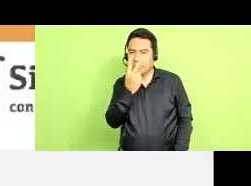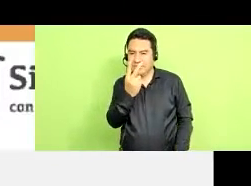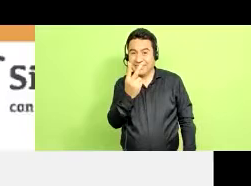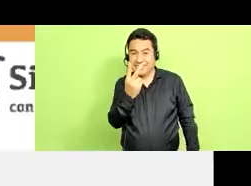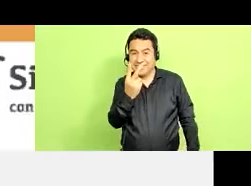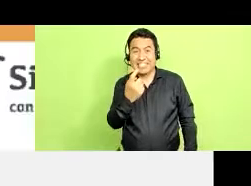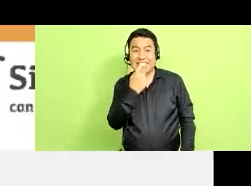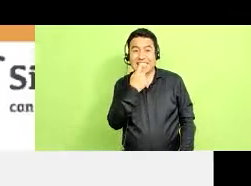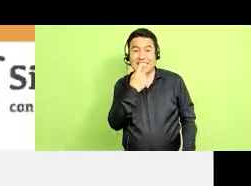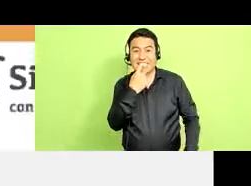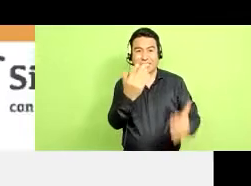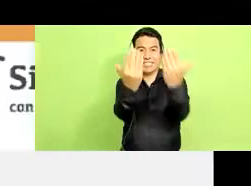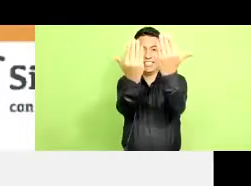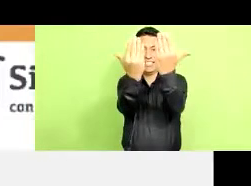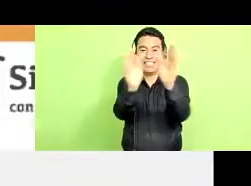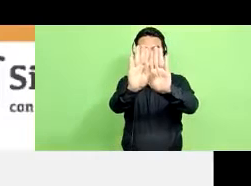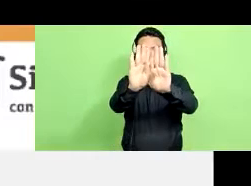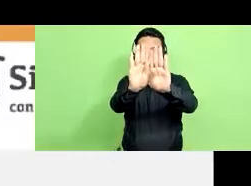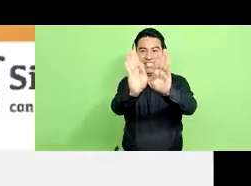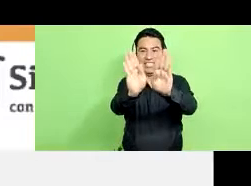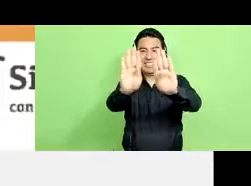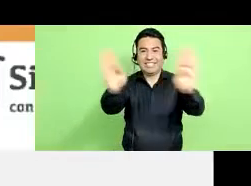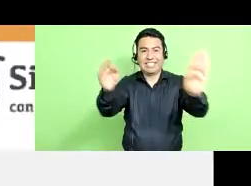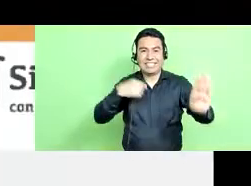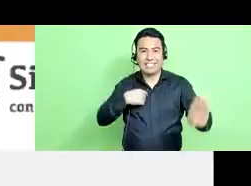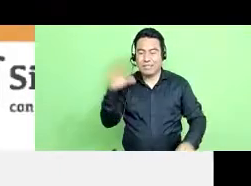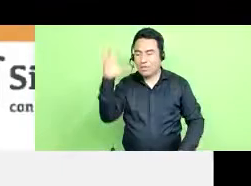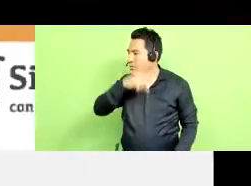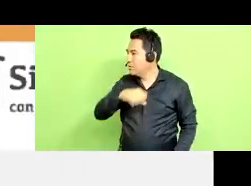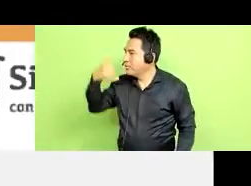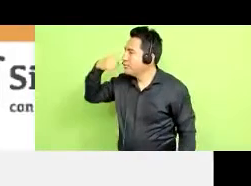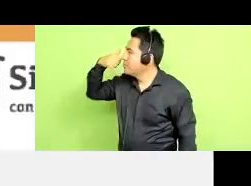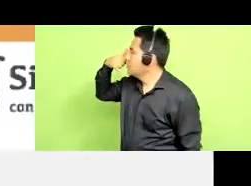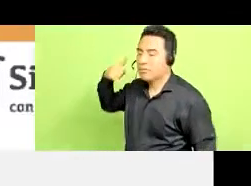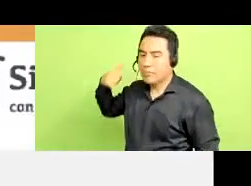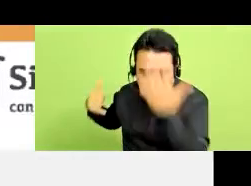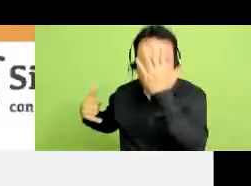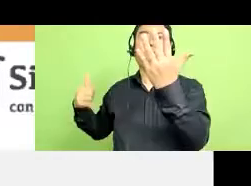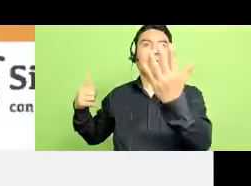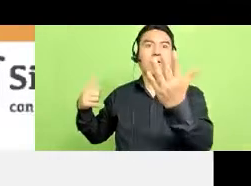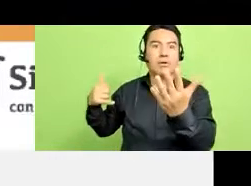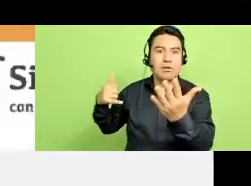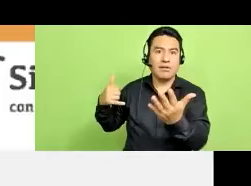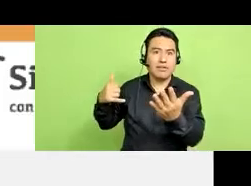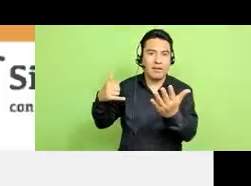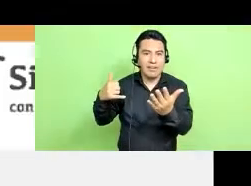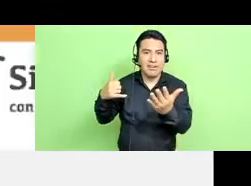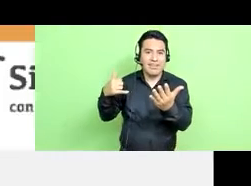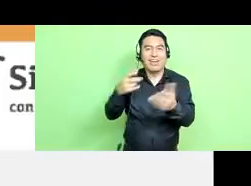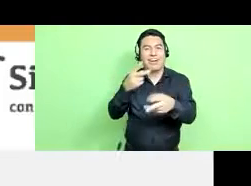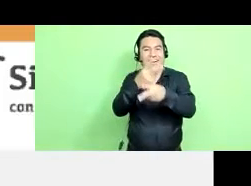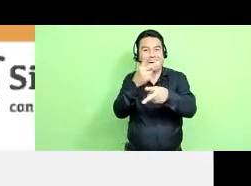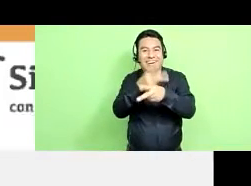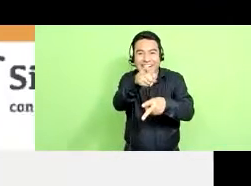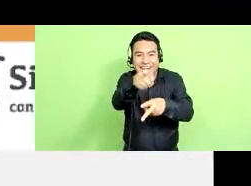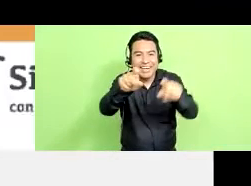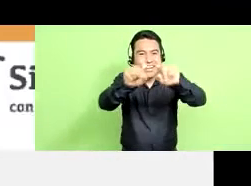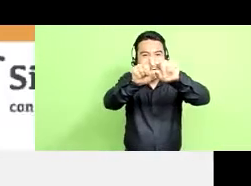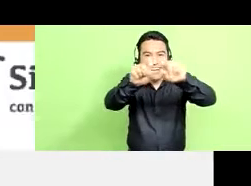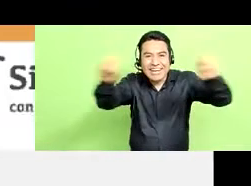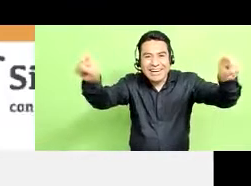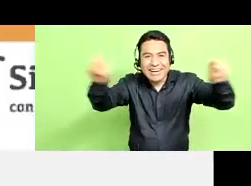no sólo a las personas distraídas sino también a las personas constancia visuales visión baja esta indicación